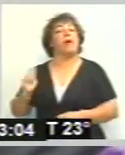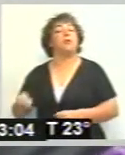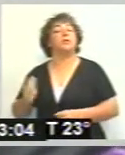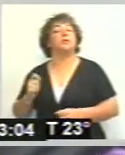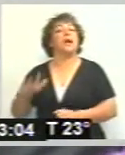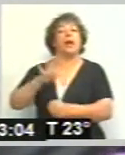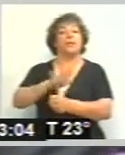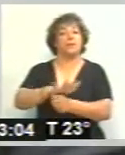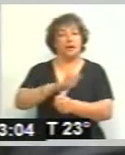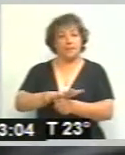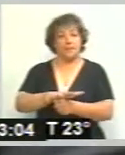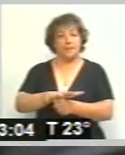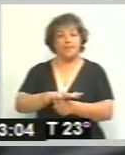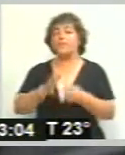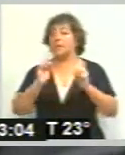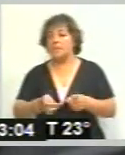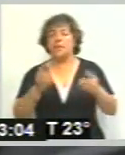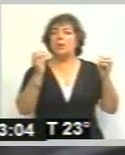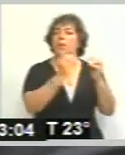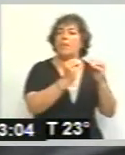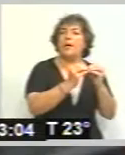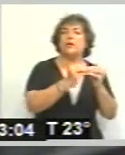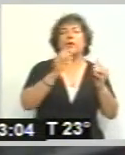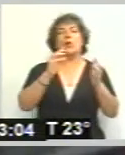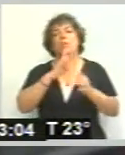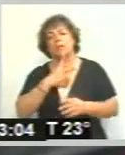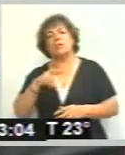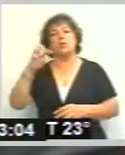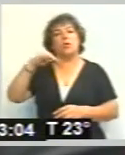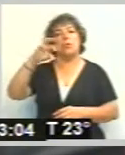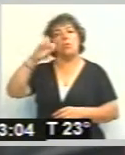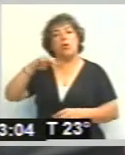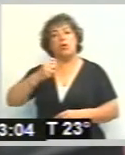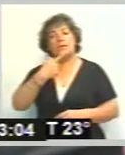Metán, el compañero Monasterio, el compañero,